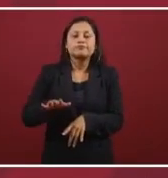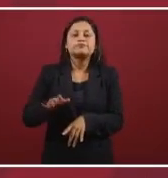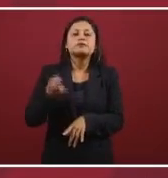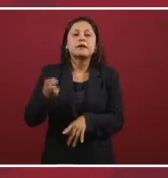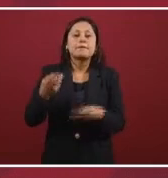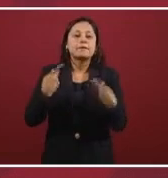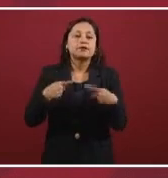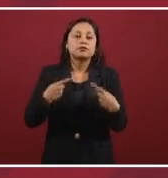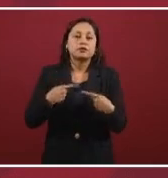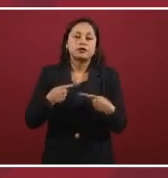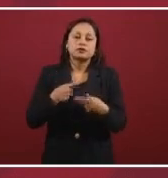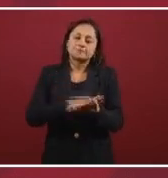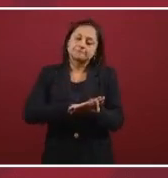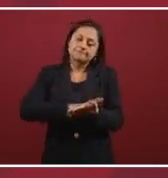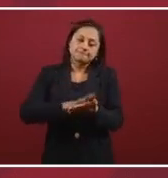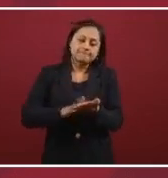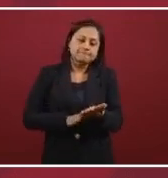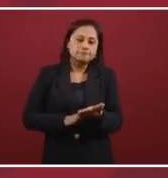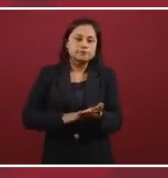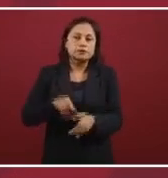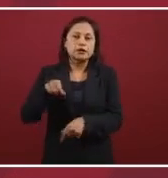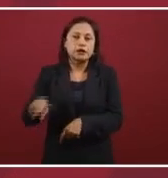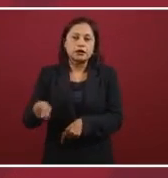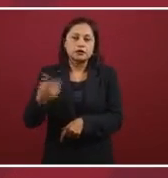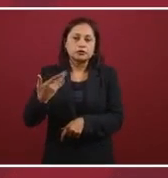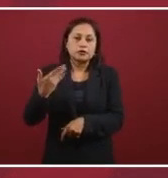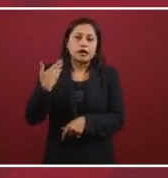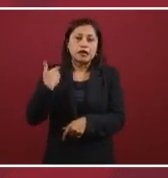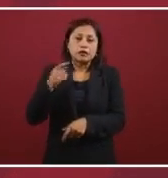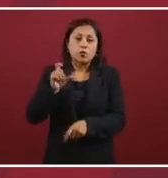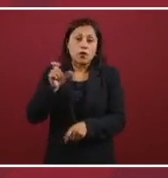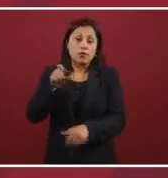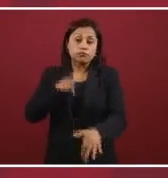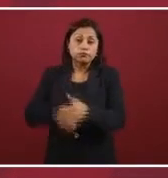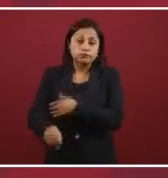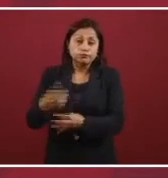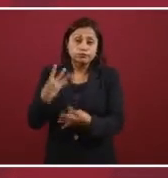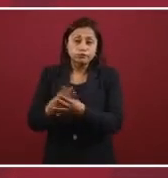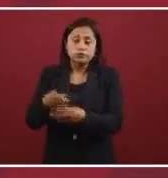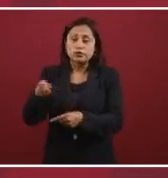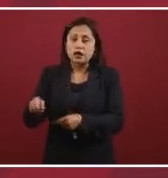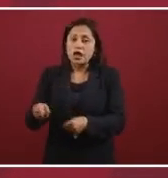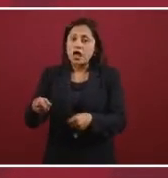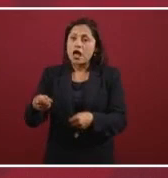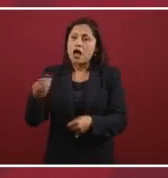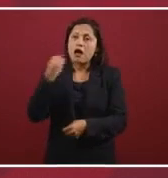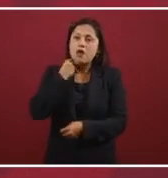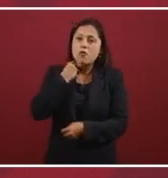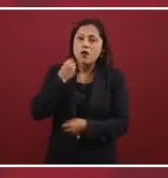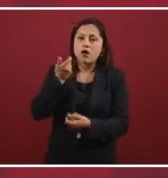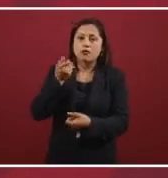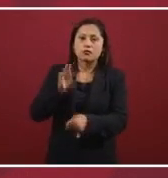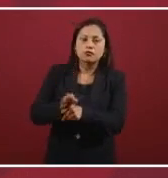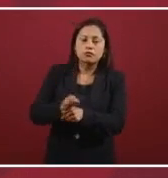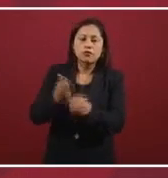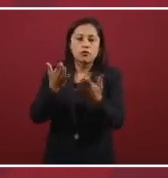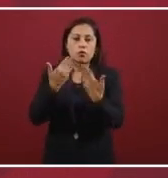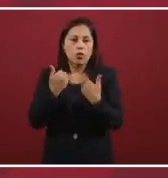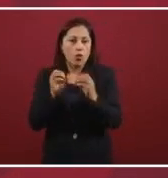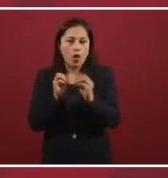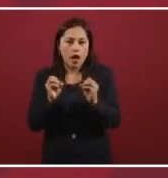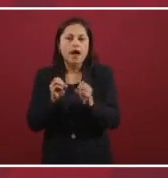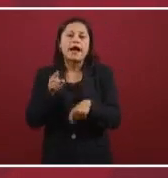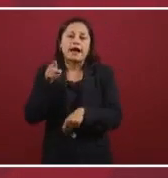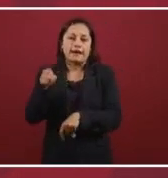asistida, ¿sí?, que no tuvo abogados, es dejar en libertad a indígenas